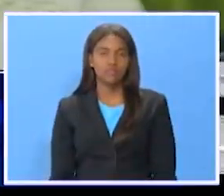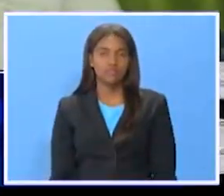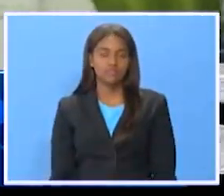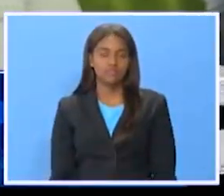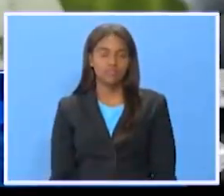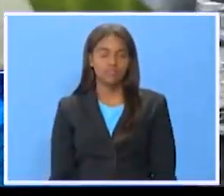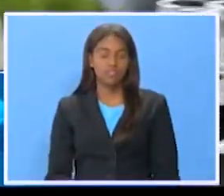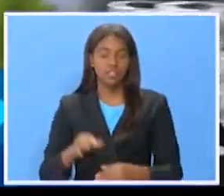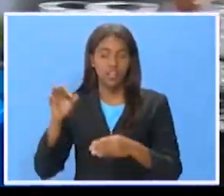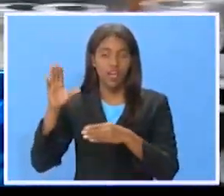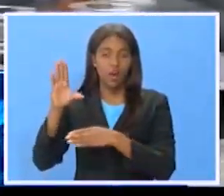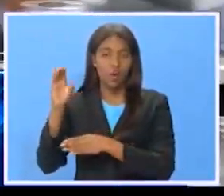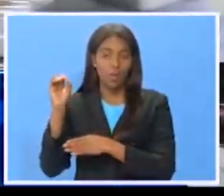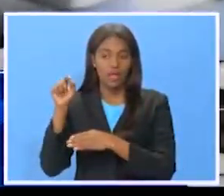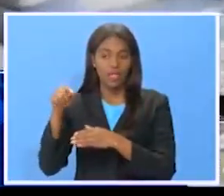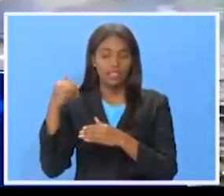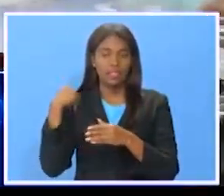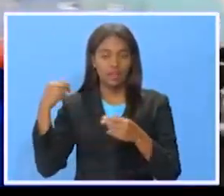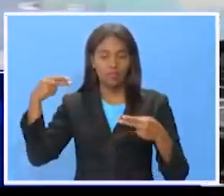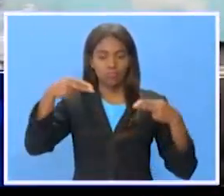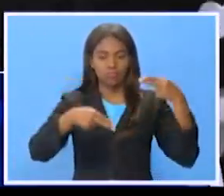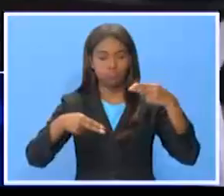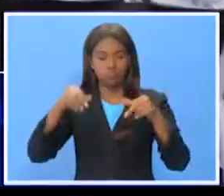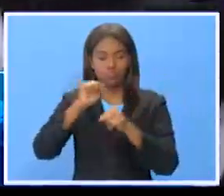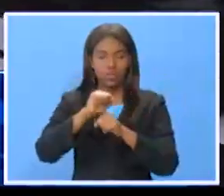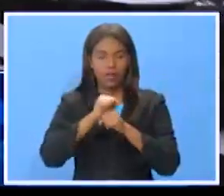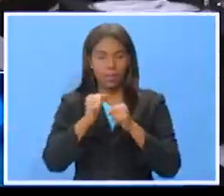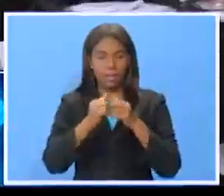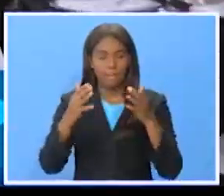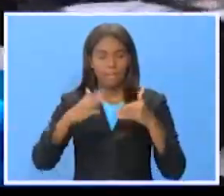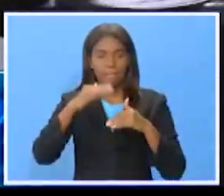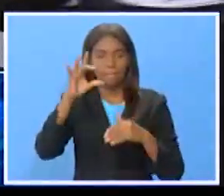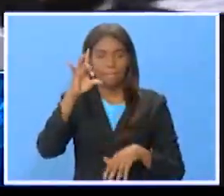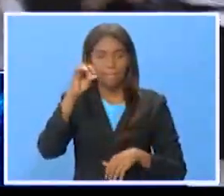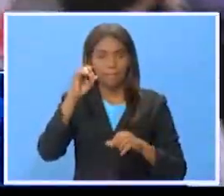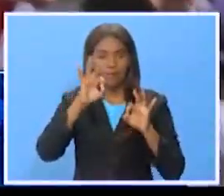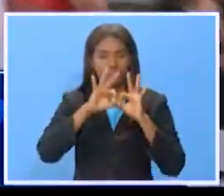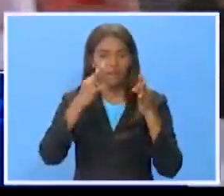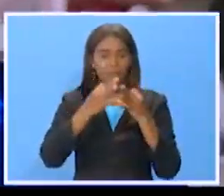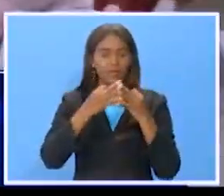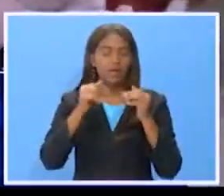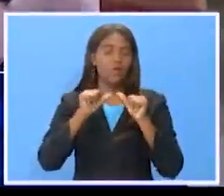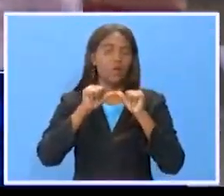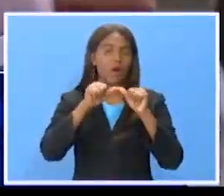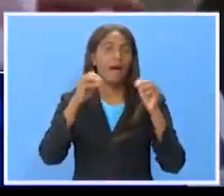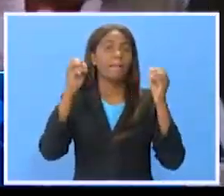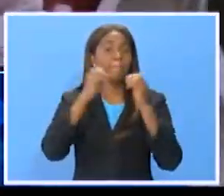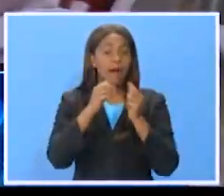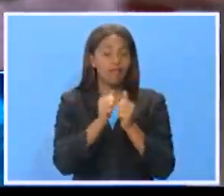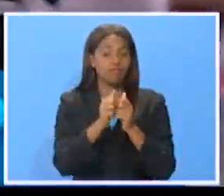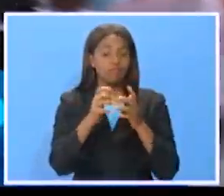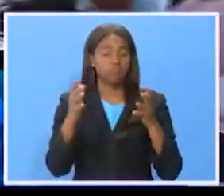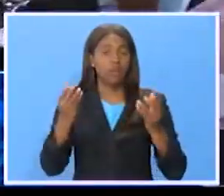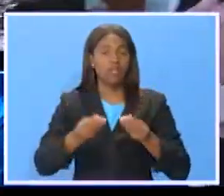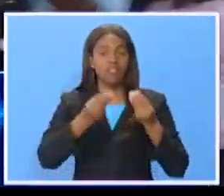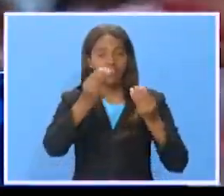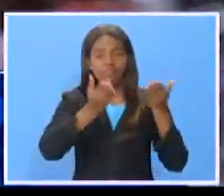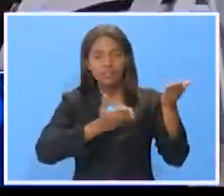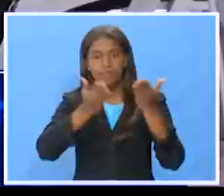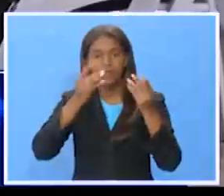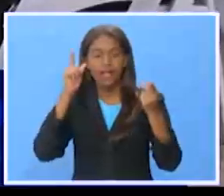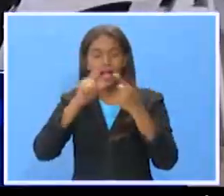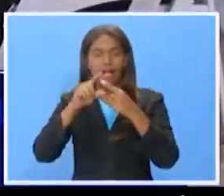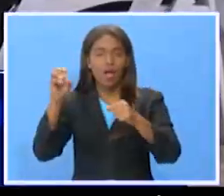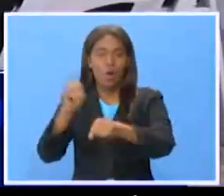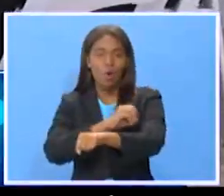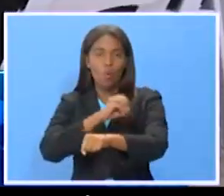La empresa cuenta con una empleomanía que impacta a más de 80 familias y continúa su expansión, llevando servicios hasta San José de